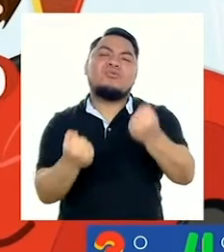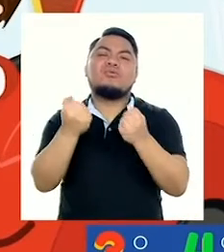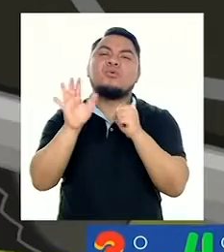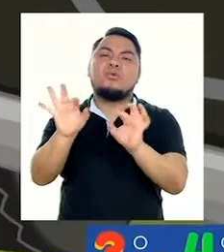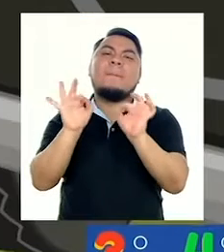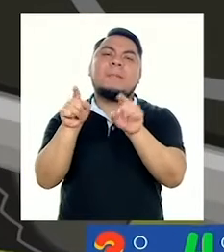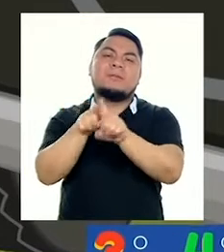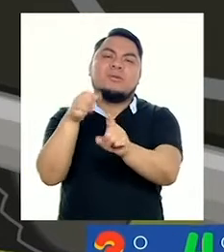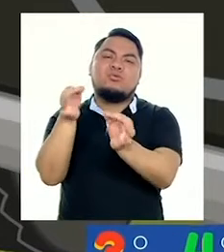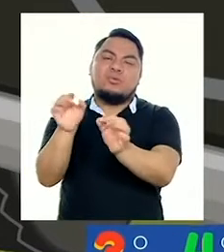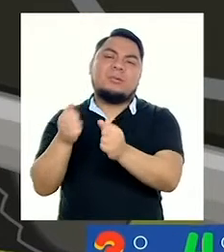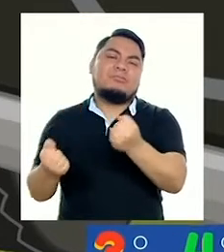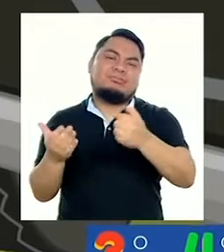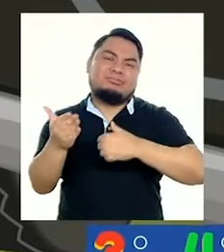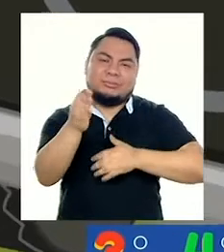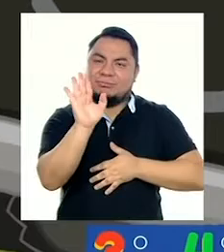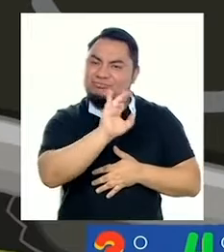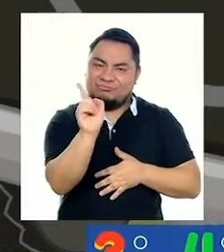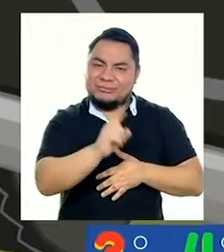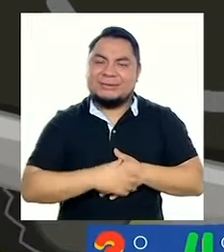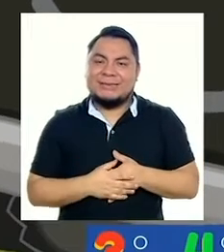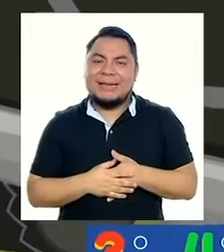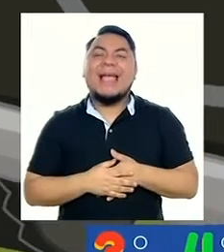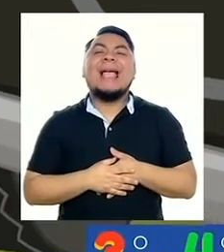sí mismo.